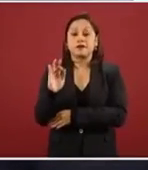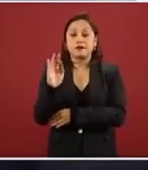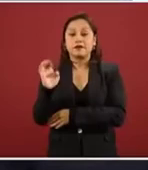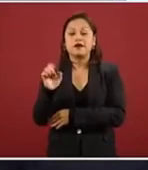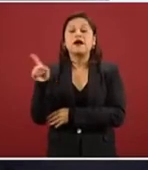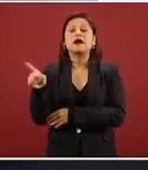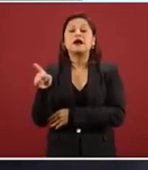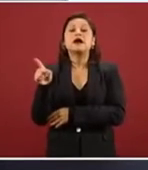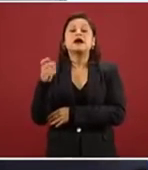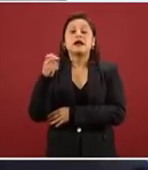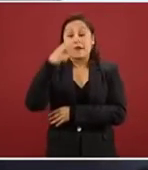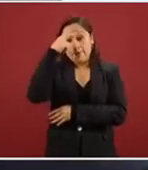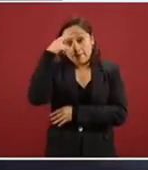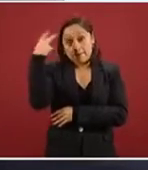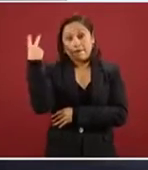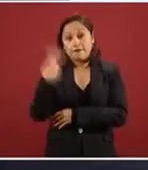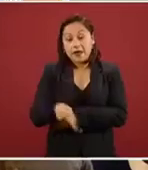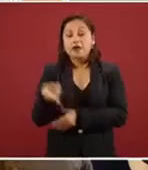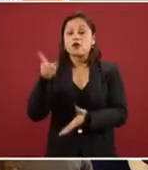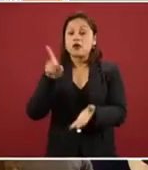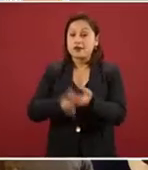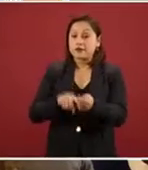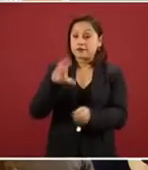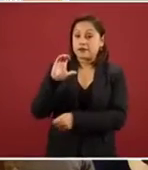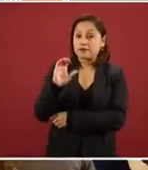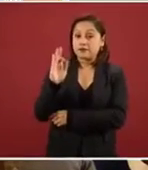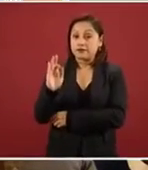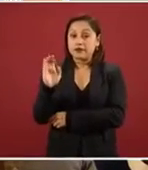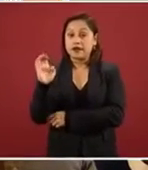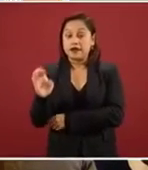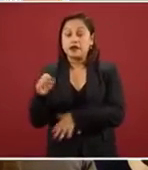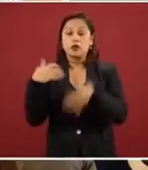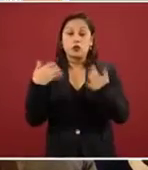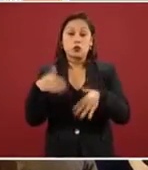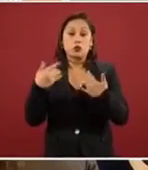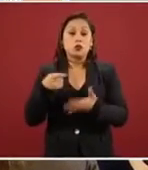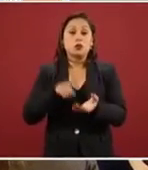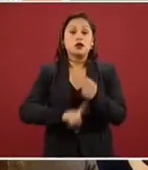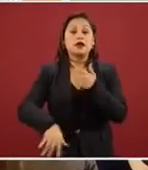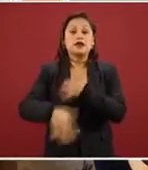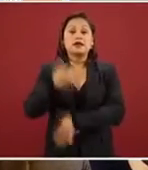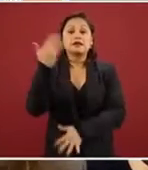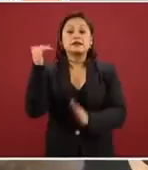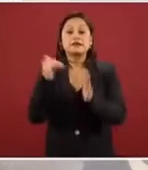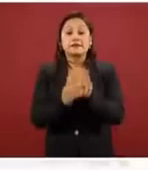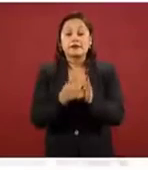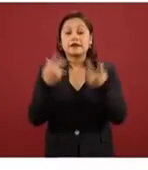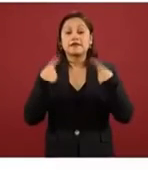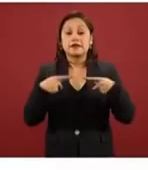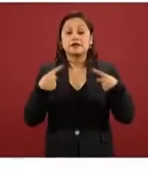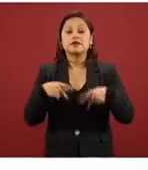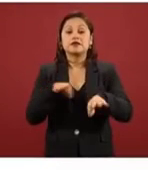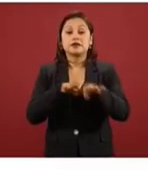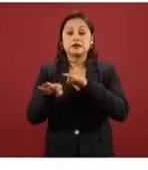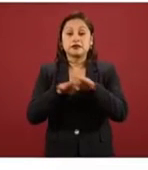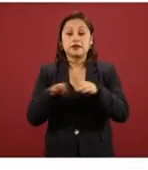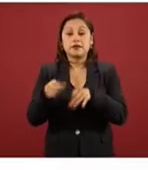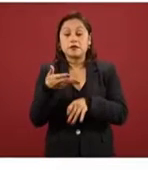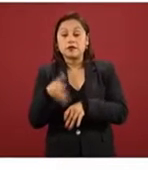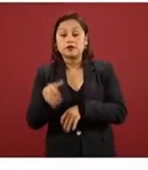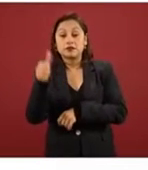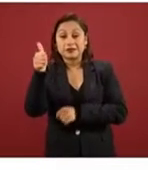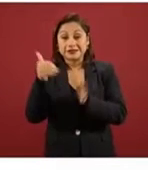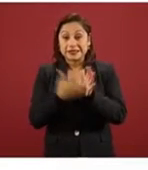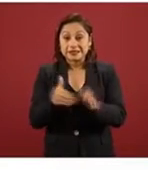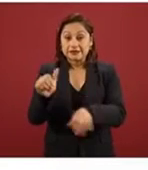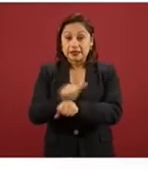México tiene extraordinarios integrantes de la Comisión Federal, 15,000 integrantes, 15,000 elementos, cerca de 6,000 vehículos